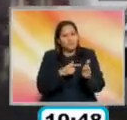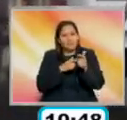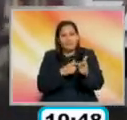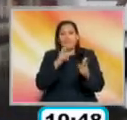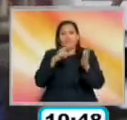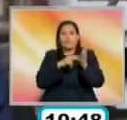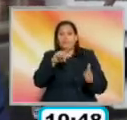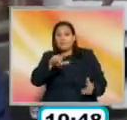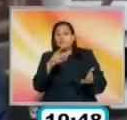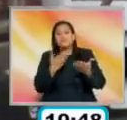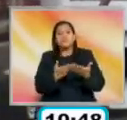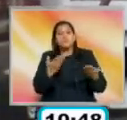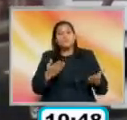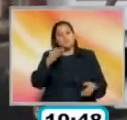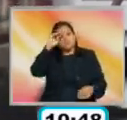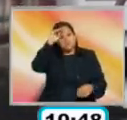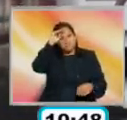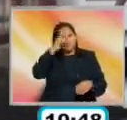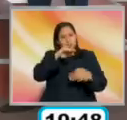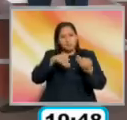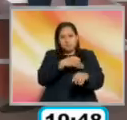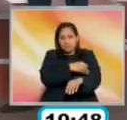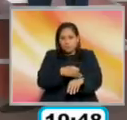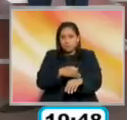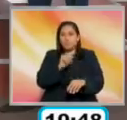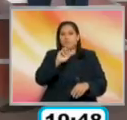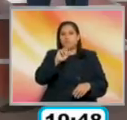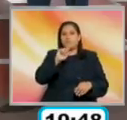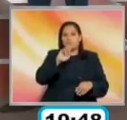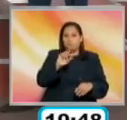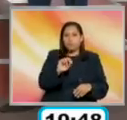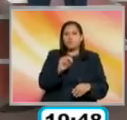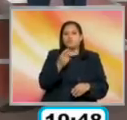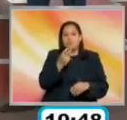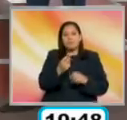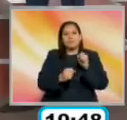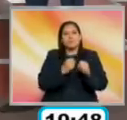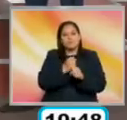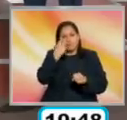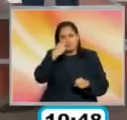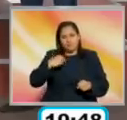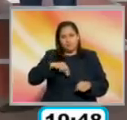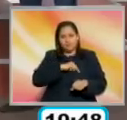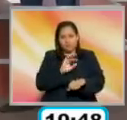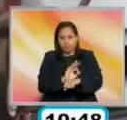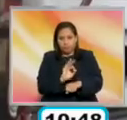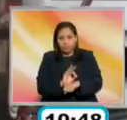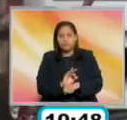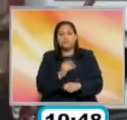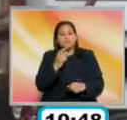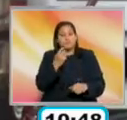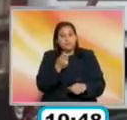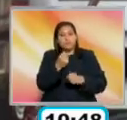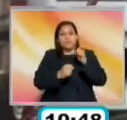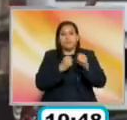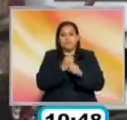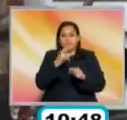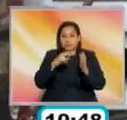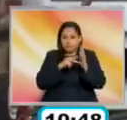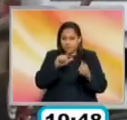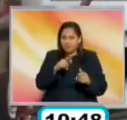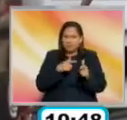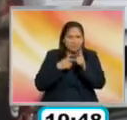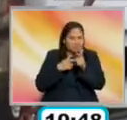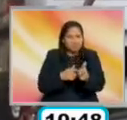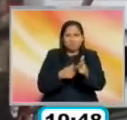El 2017 nosotros decimos, toda la familia Arturo Jaimes y los cantantes decimos que es nuestro año. Este año la tenemos que super romper, vamos con